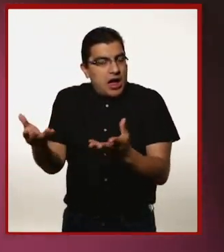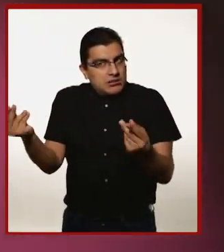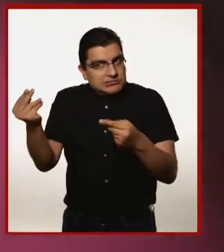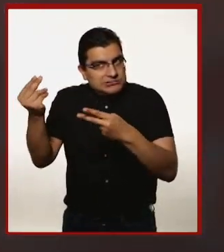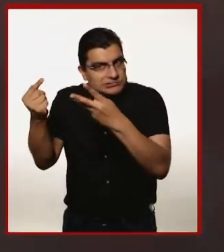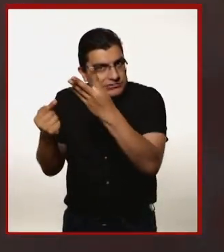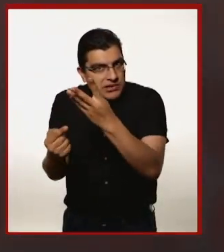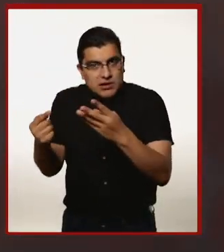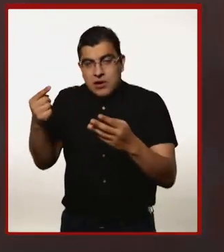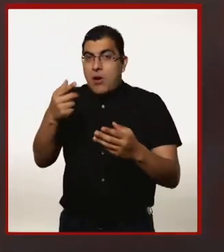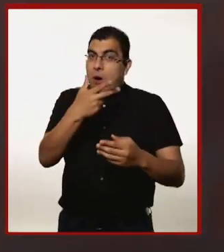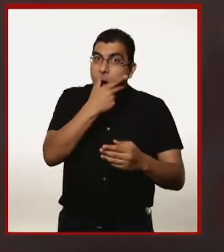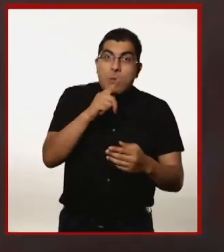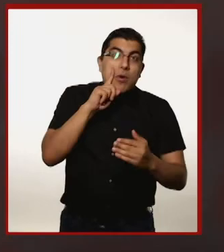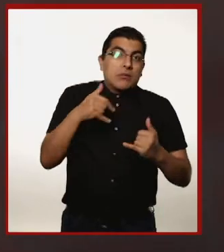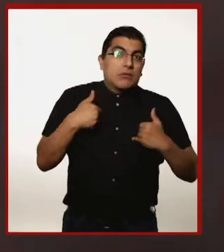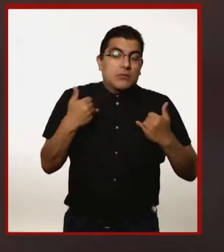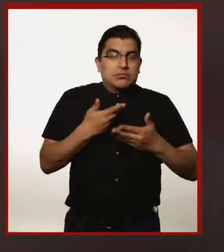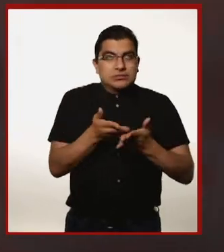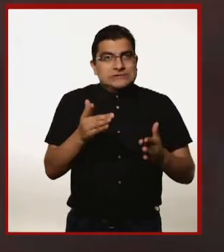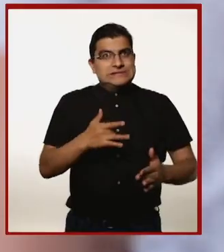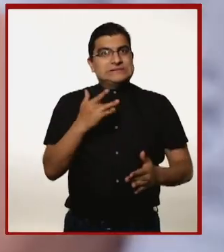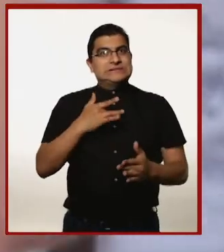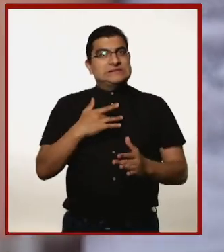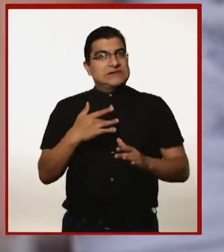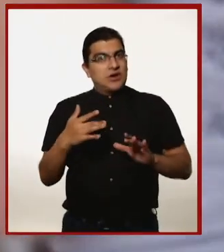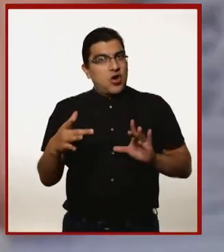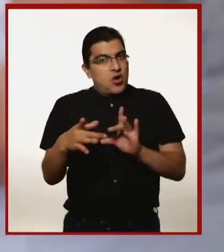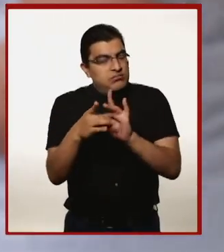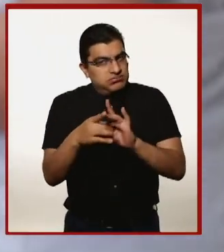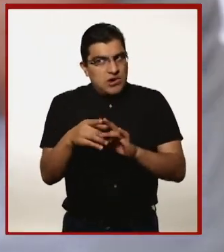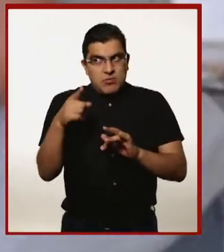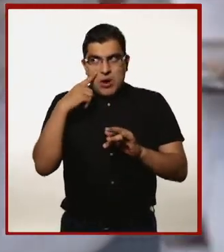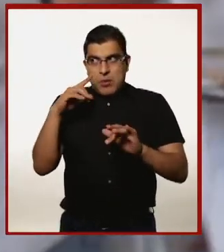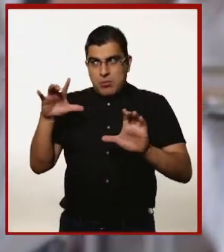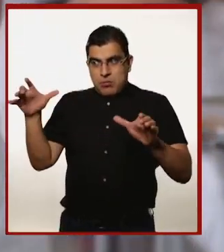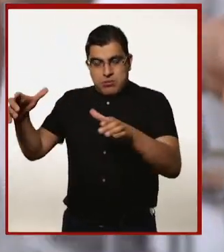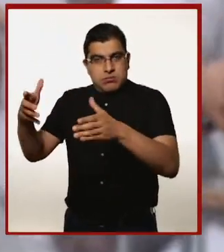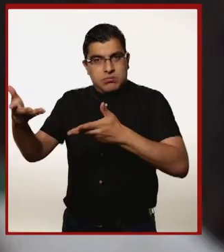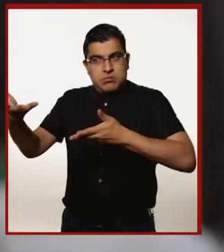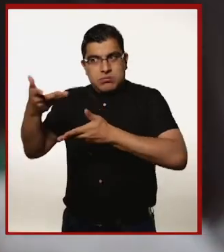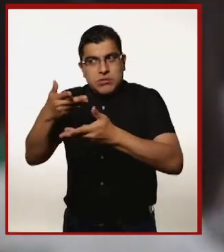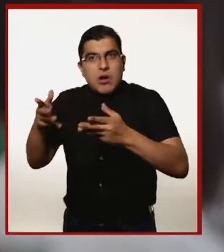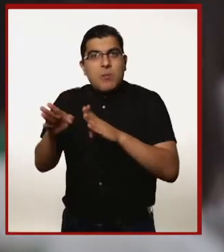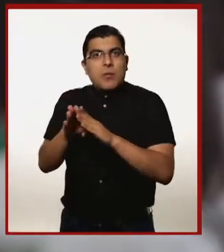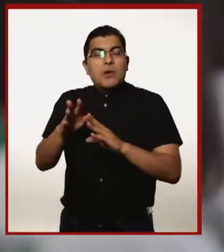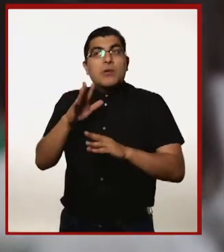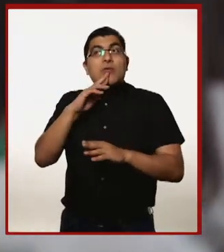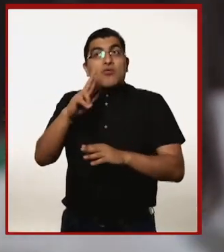recientes que bueno, los jóvenes tendrán que enfrentar ese mundo y